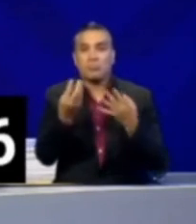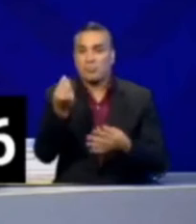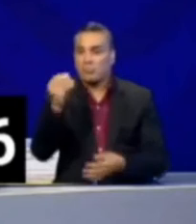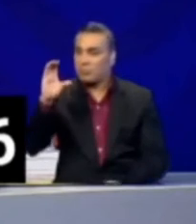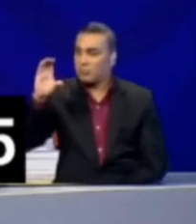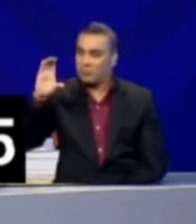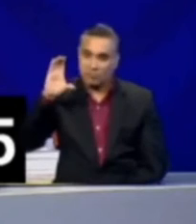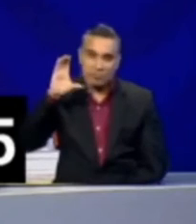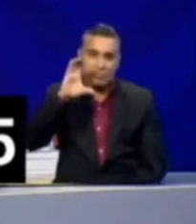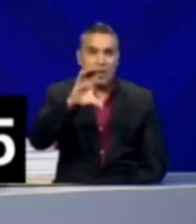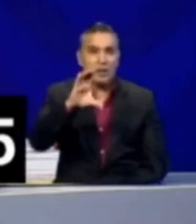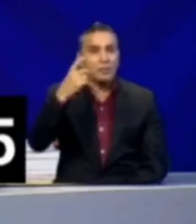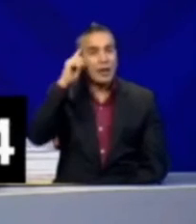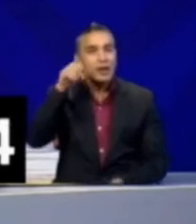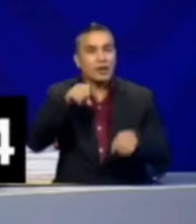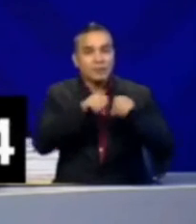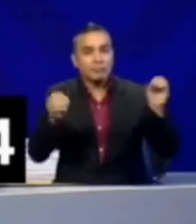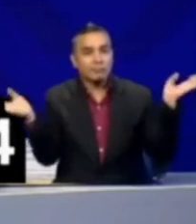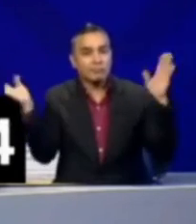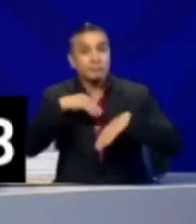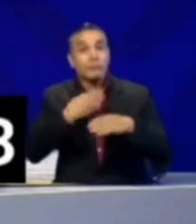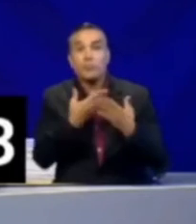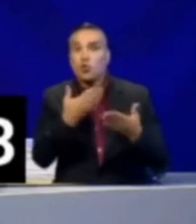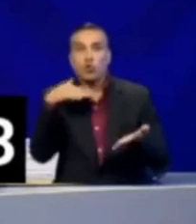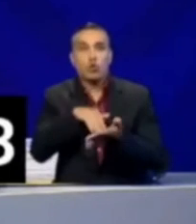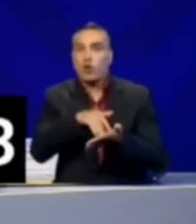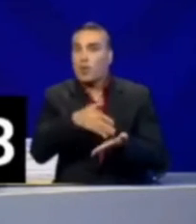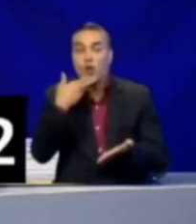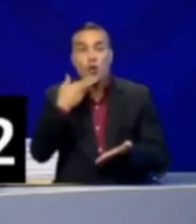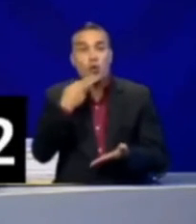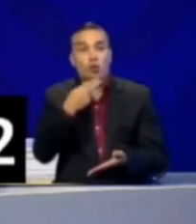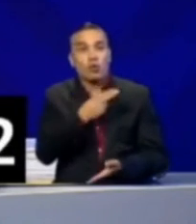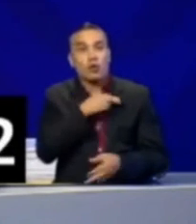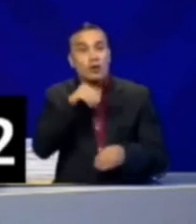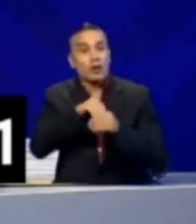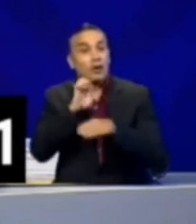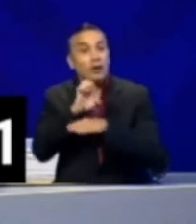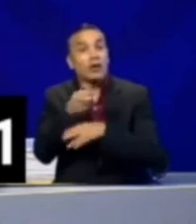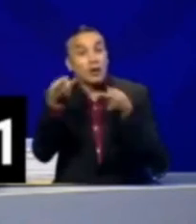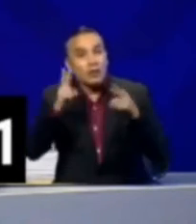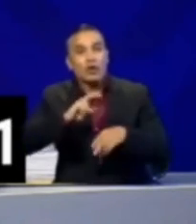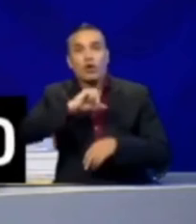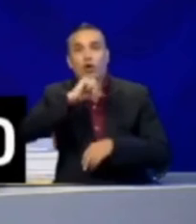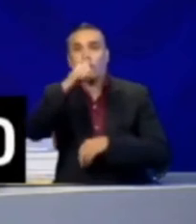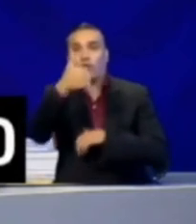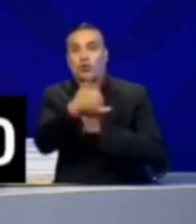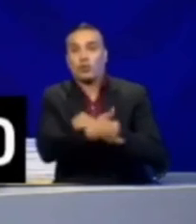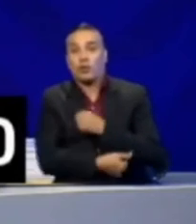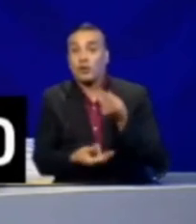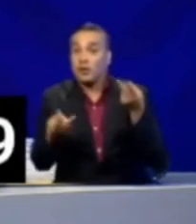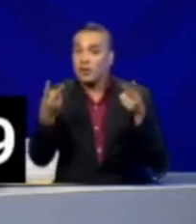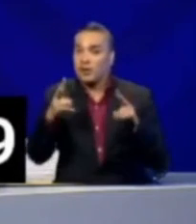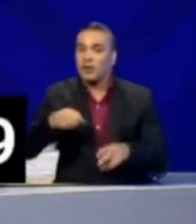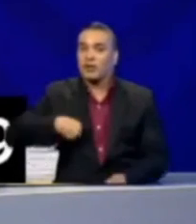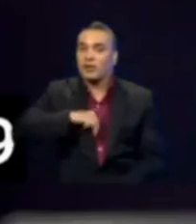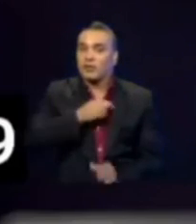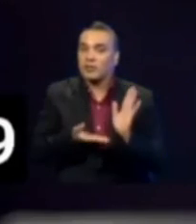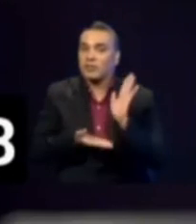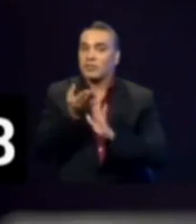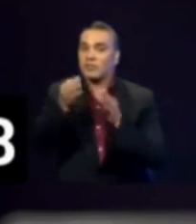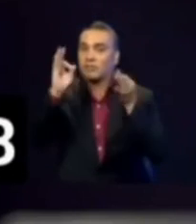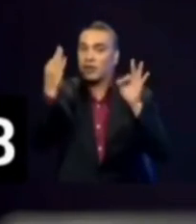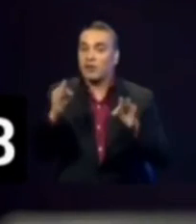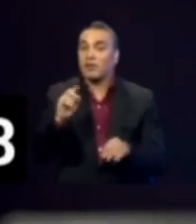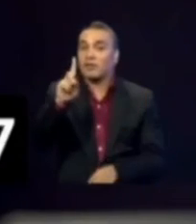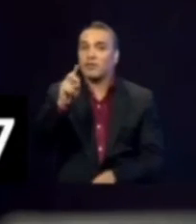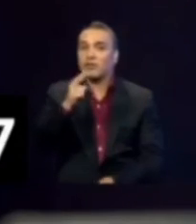dinero para financiar becas en las mejores universidades del Ecuador y del exterior. Y también vamos a incrementar el